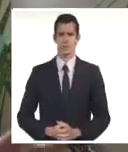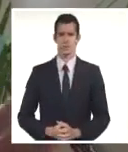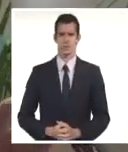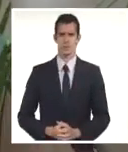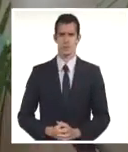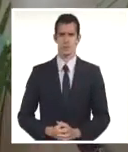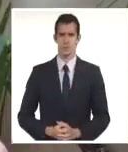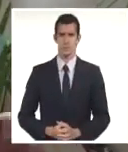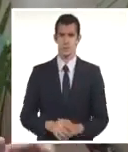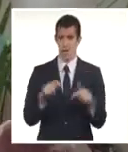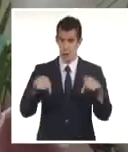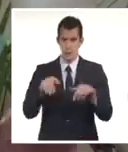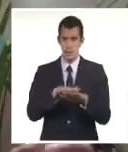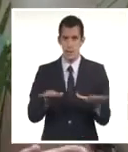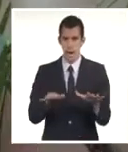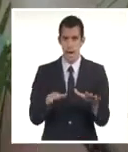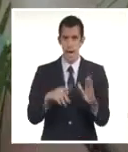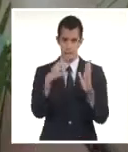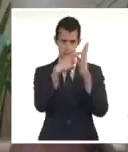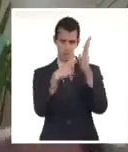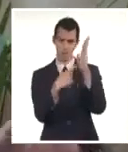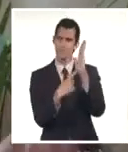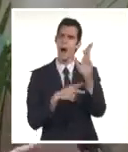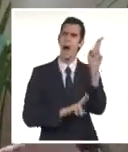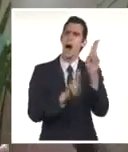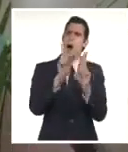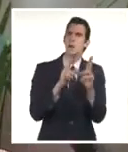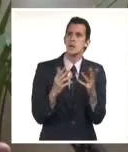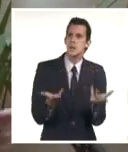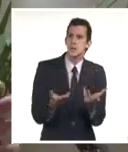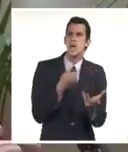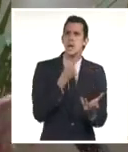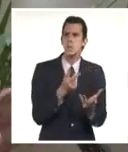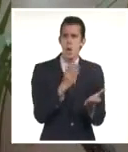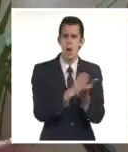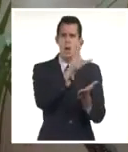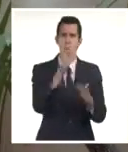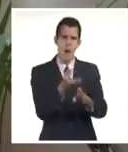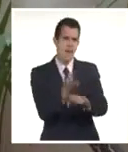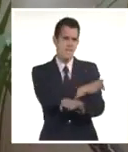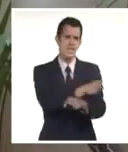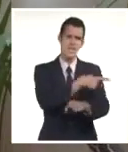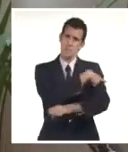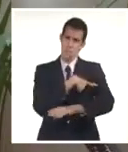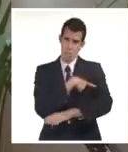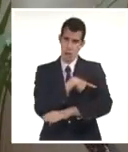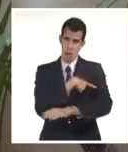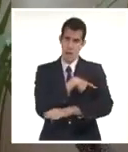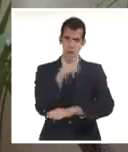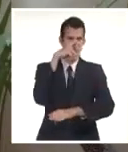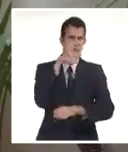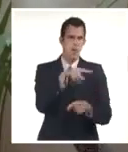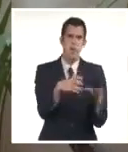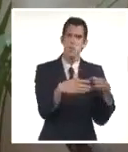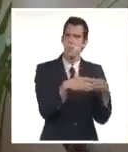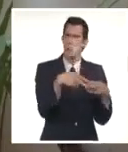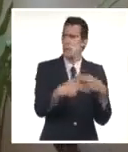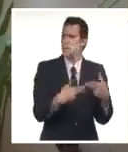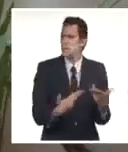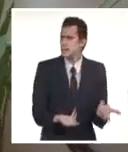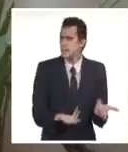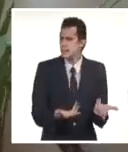organizativas para definir cada uno de los grados de la escuela, dónde se reubican los niños. Por lo tanto, mañana y pasado, que fin de semana no hay clases, el